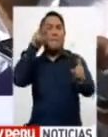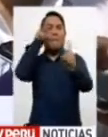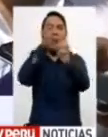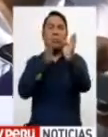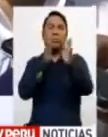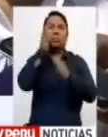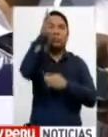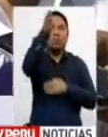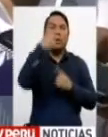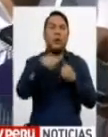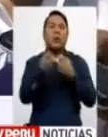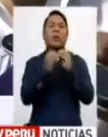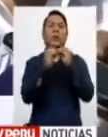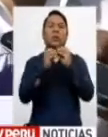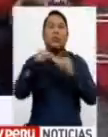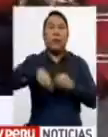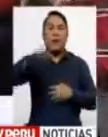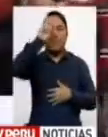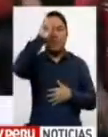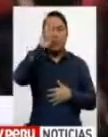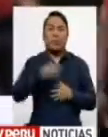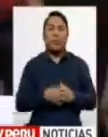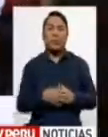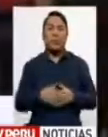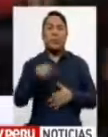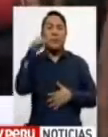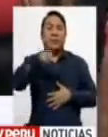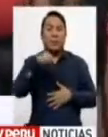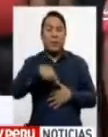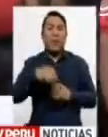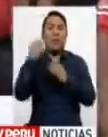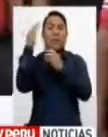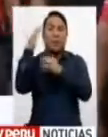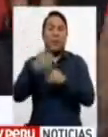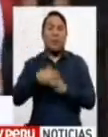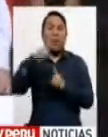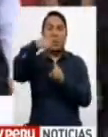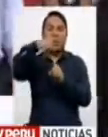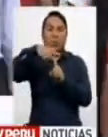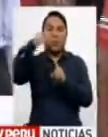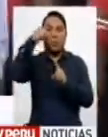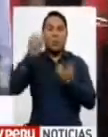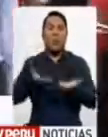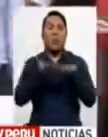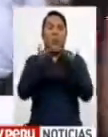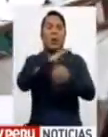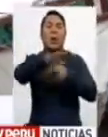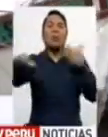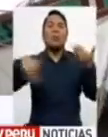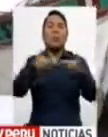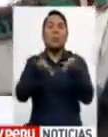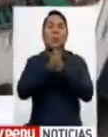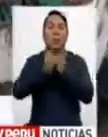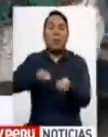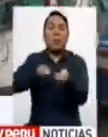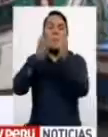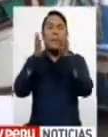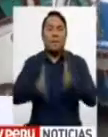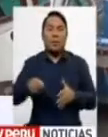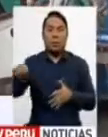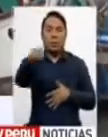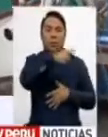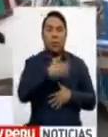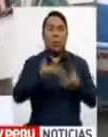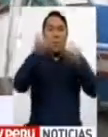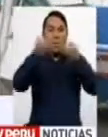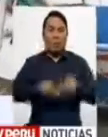a realmente resolver los problemas que hay en el Perú. Tanto en Piura como Tumbes, el Ejecutivo pidió a todos los pescadores artesanales que se formalicen